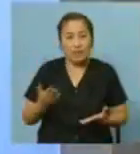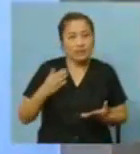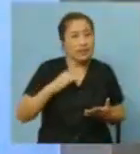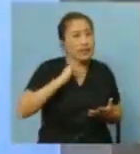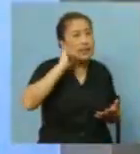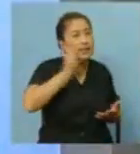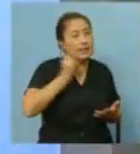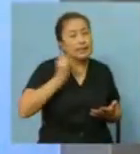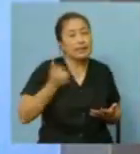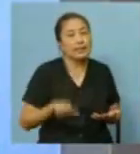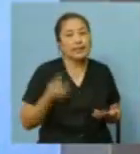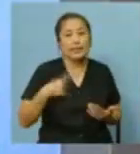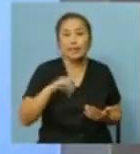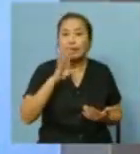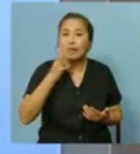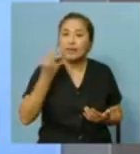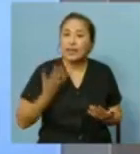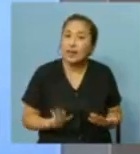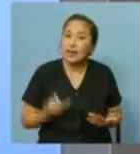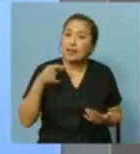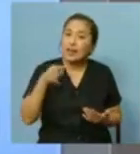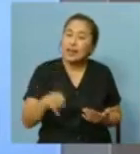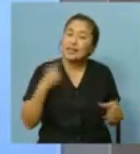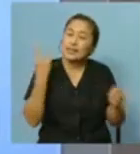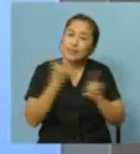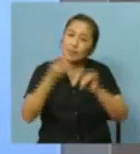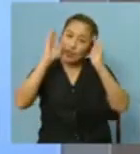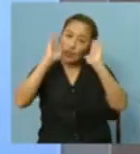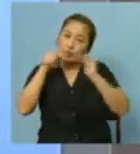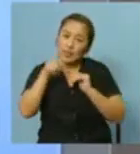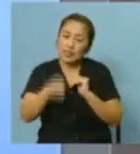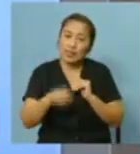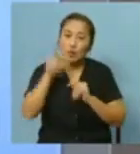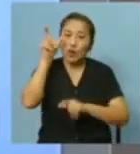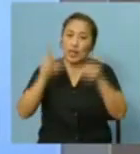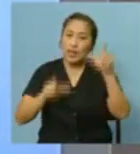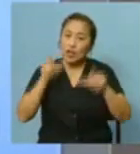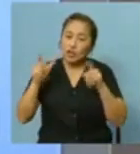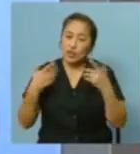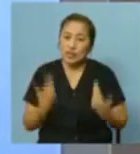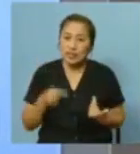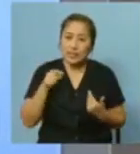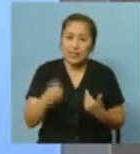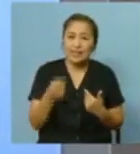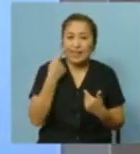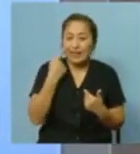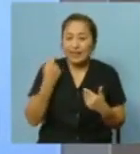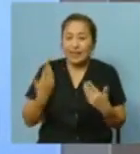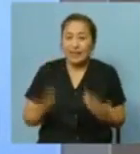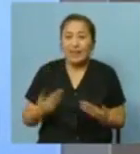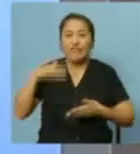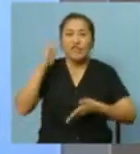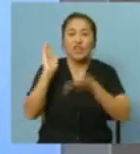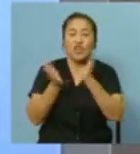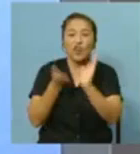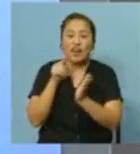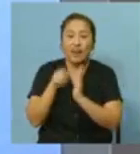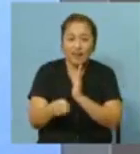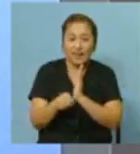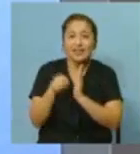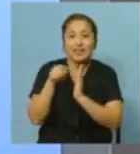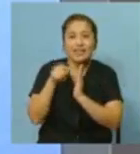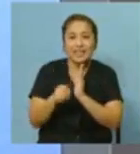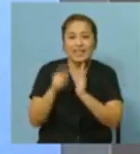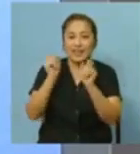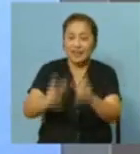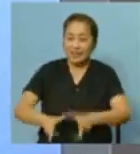digo en realidad tenemos siempre la expectativa de que los índices altos de violencia y de su